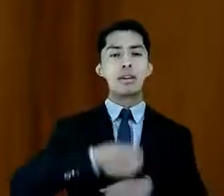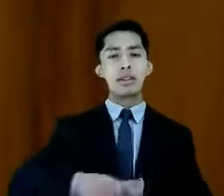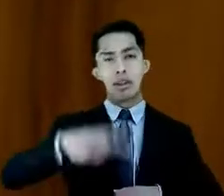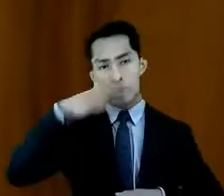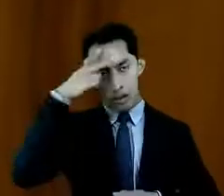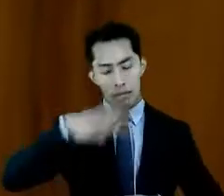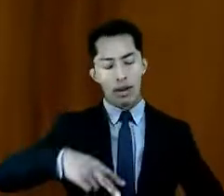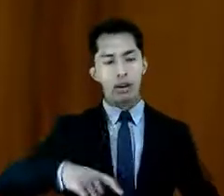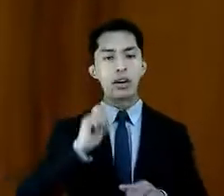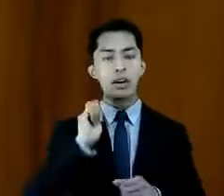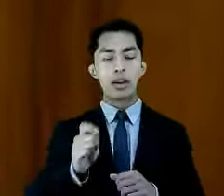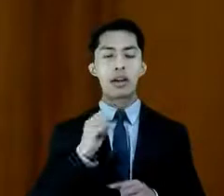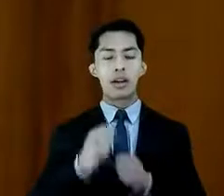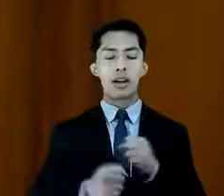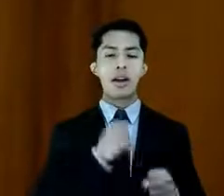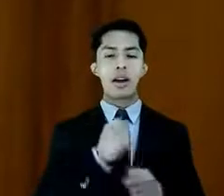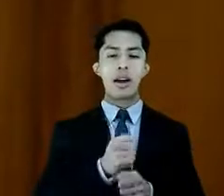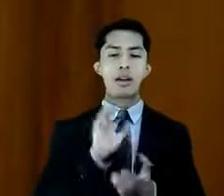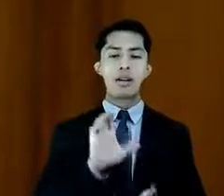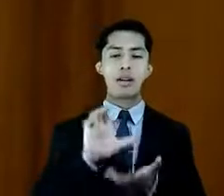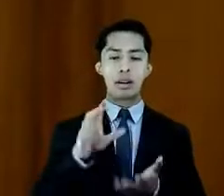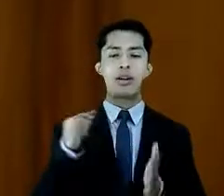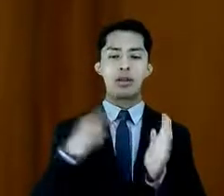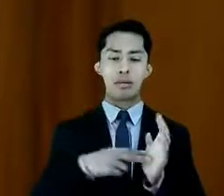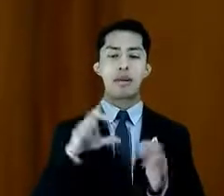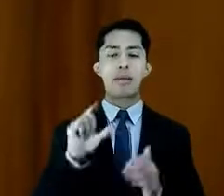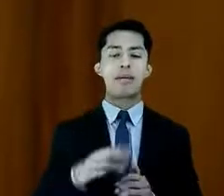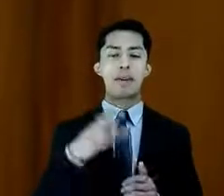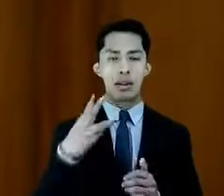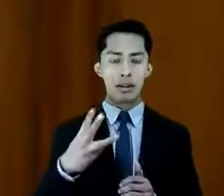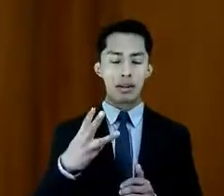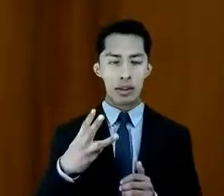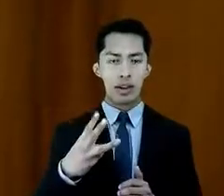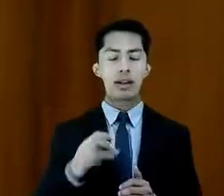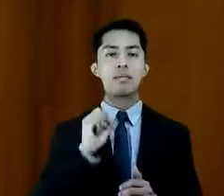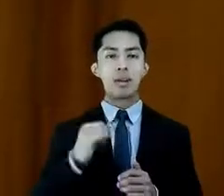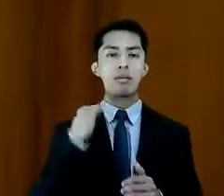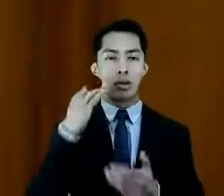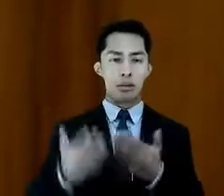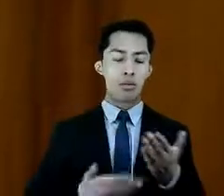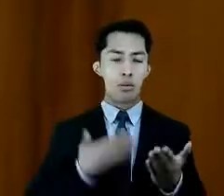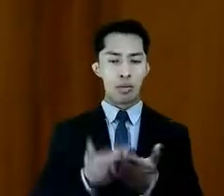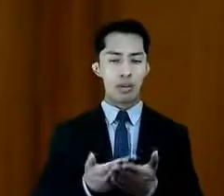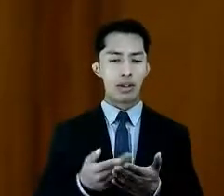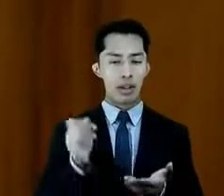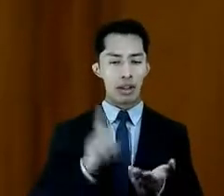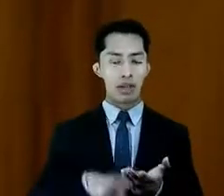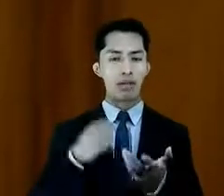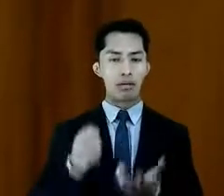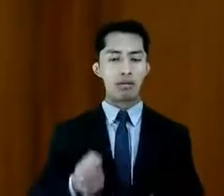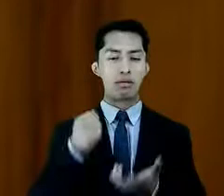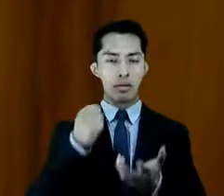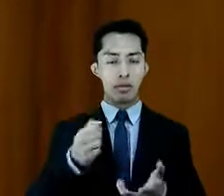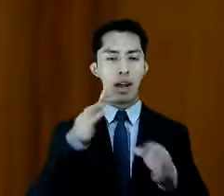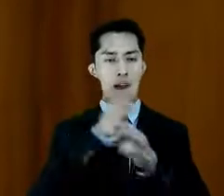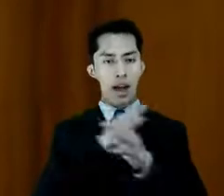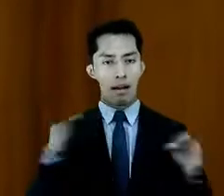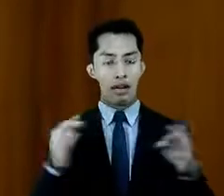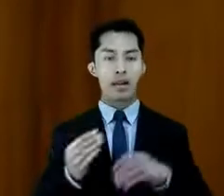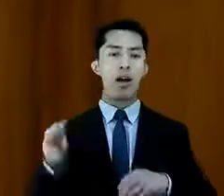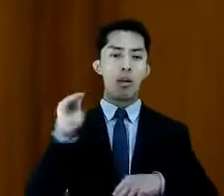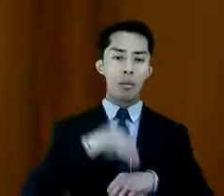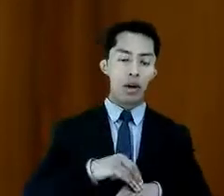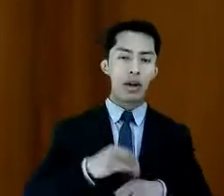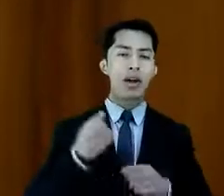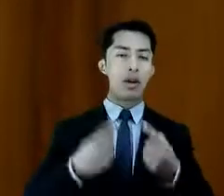México para el ejercicio fiscal 2023. Iniciativa de decreto por el que se informa, adiciona